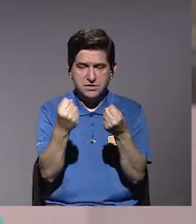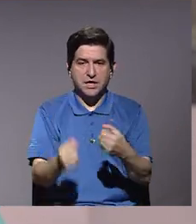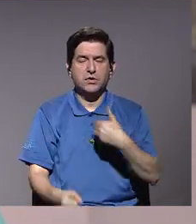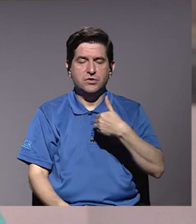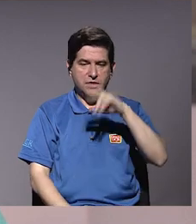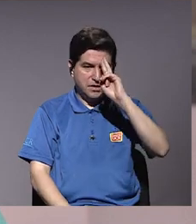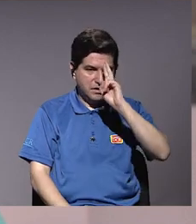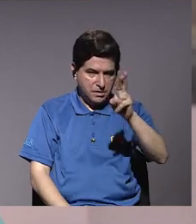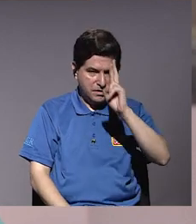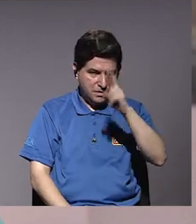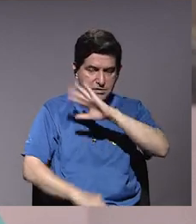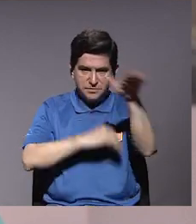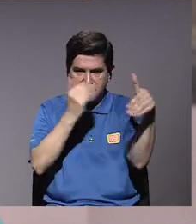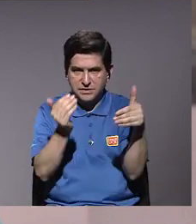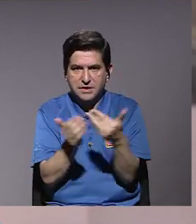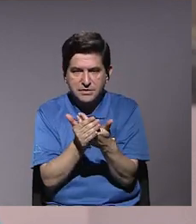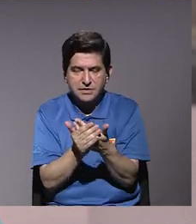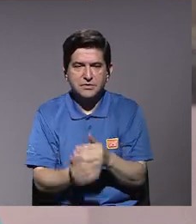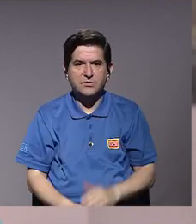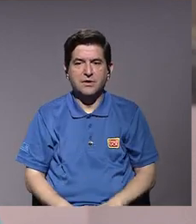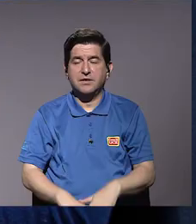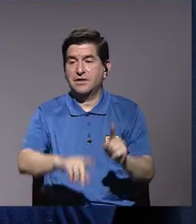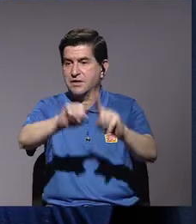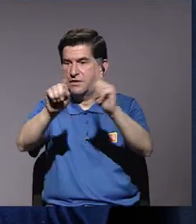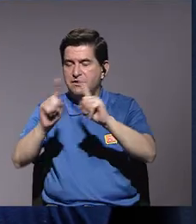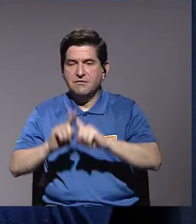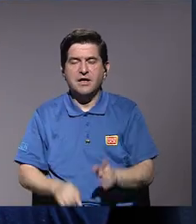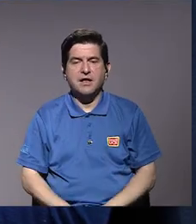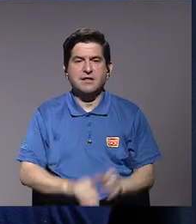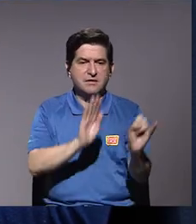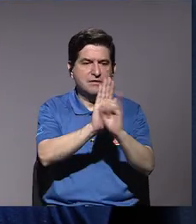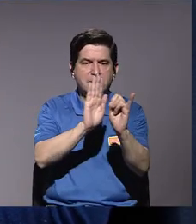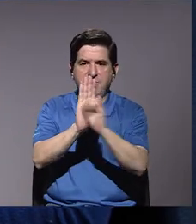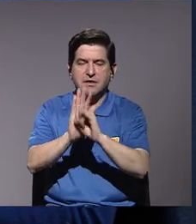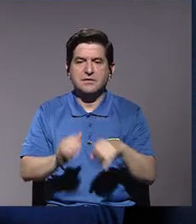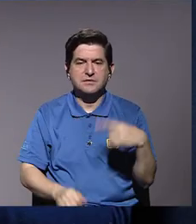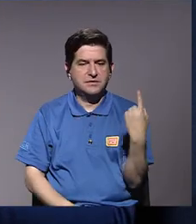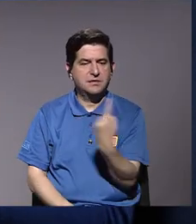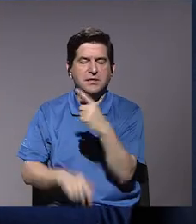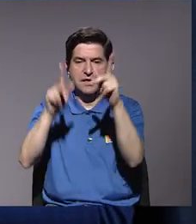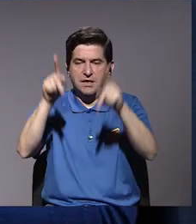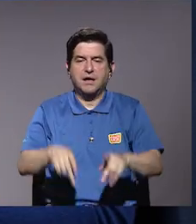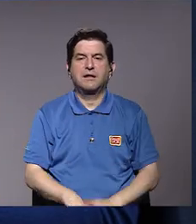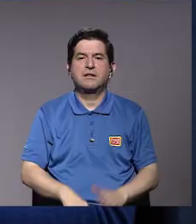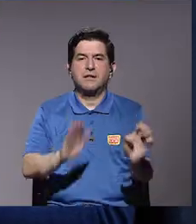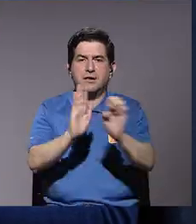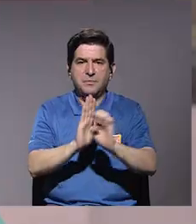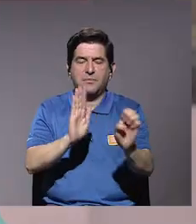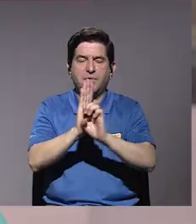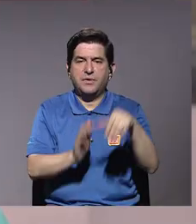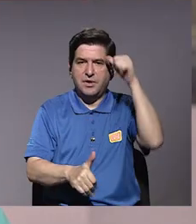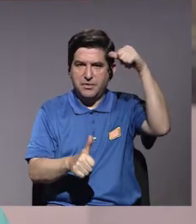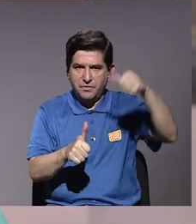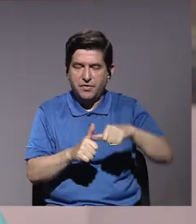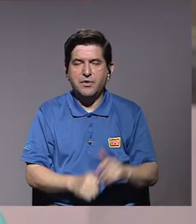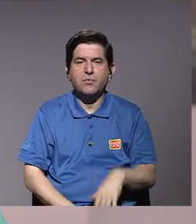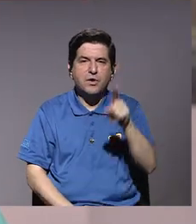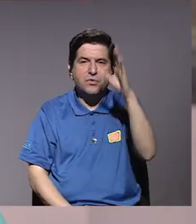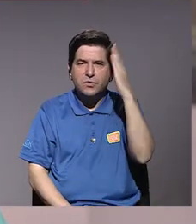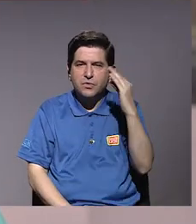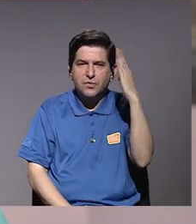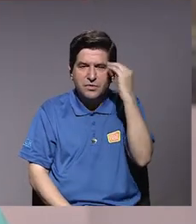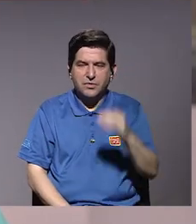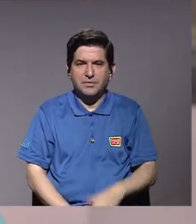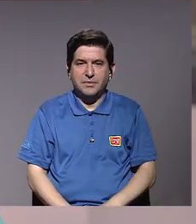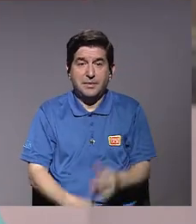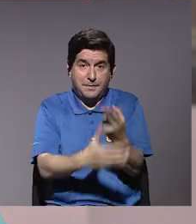prestación de servicios de salud tenemos que ser respetuosos de toda esta identidad de cada una de las personas. Por ejemplo,